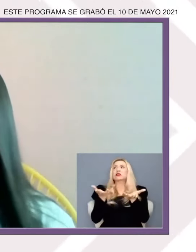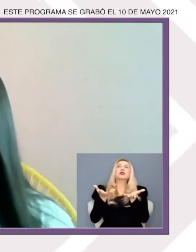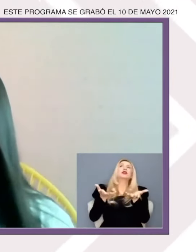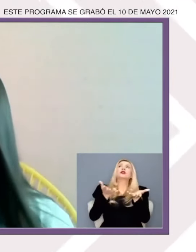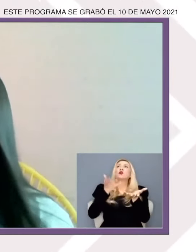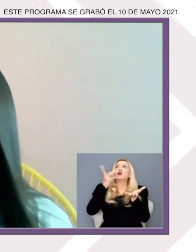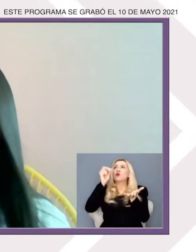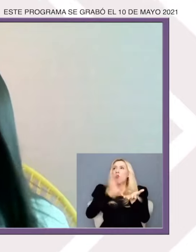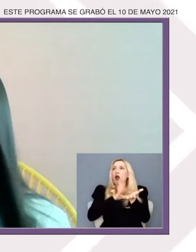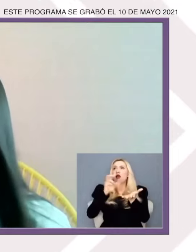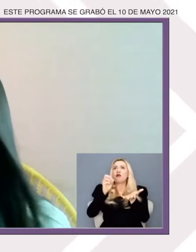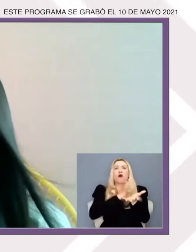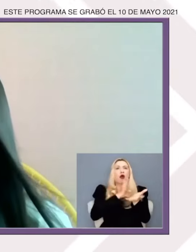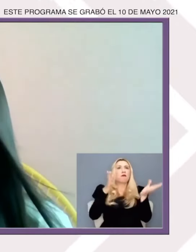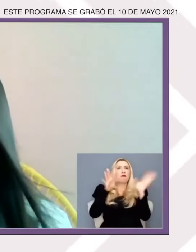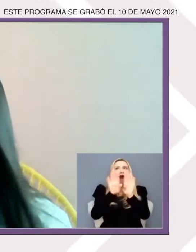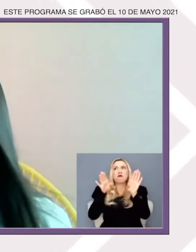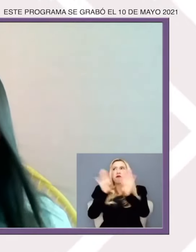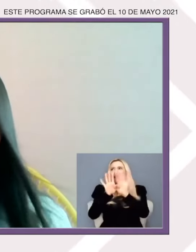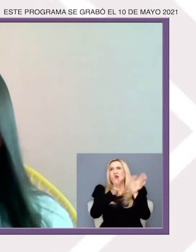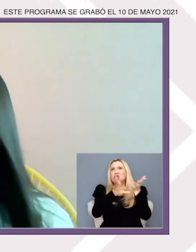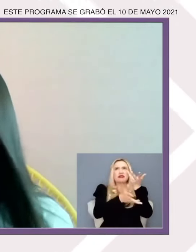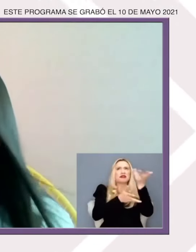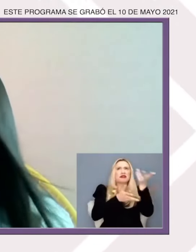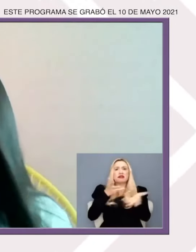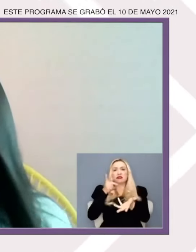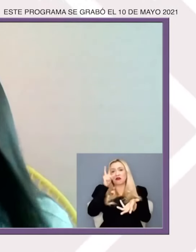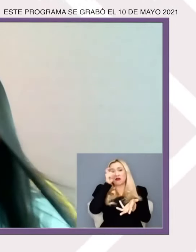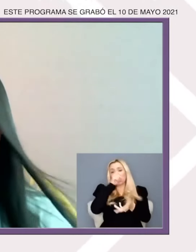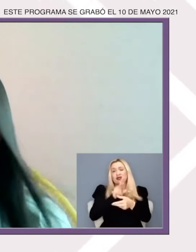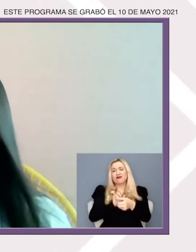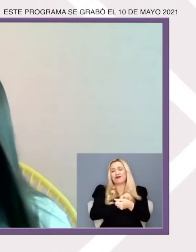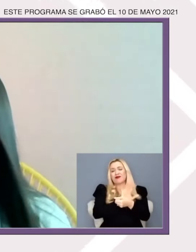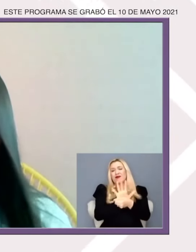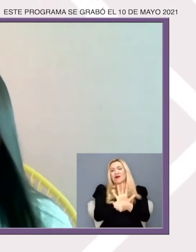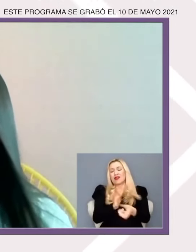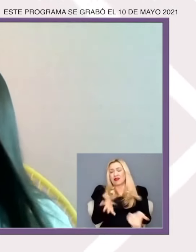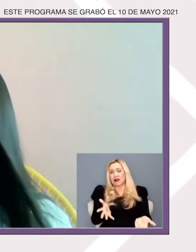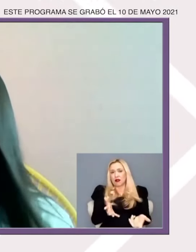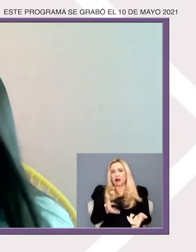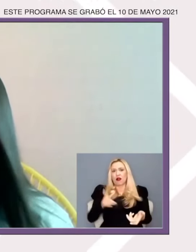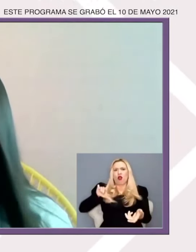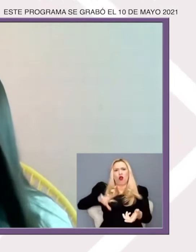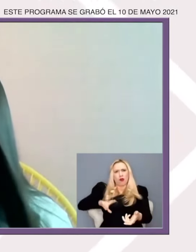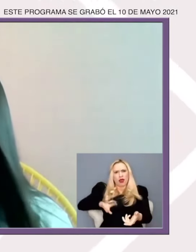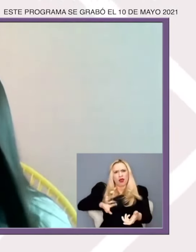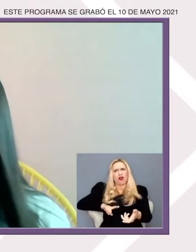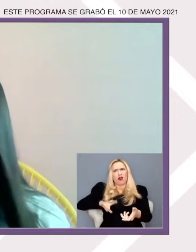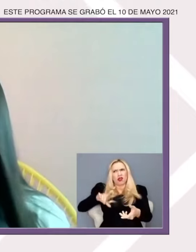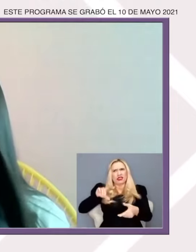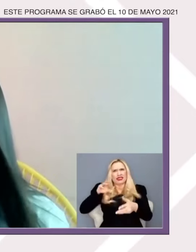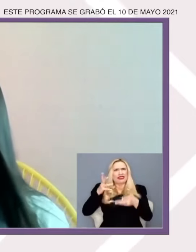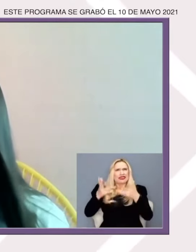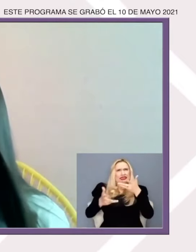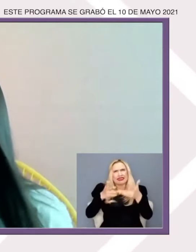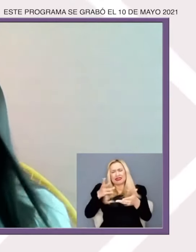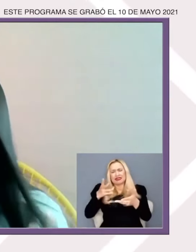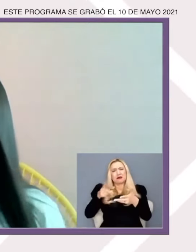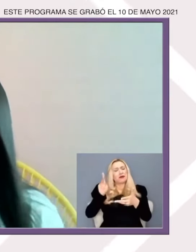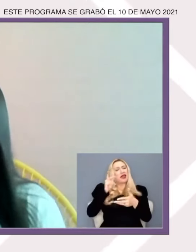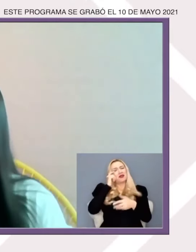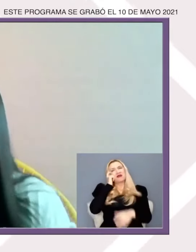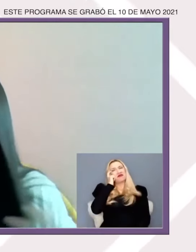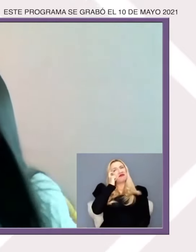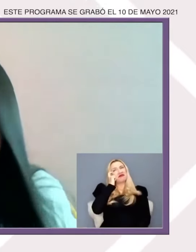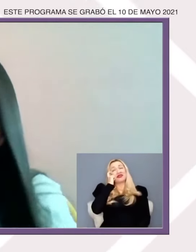desafortunadamente han incrementado. Y aunque los gobiernos han adecuado las medidas al contexto, la realidad es que se requieren